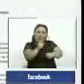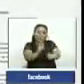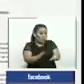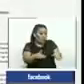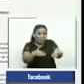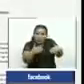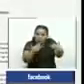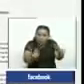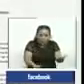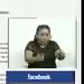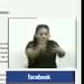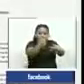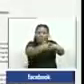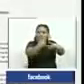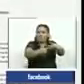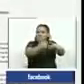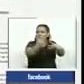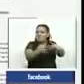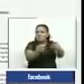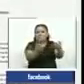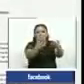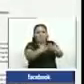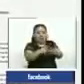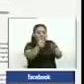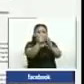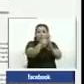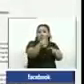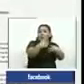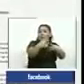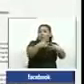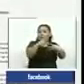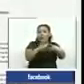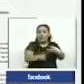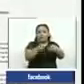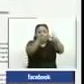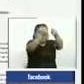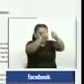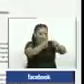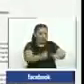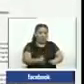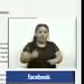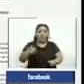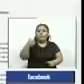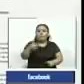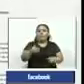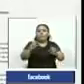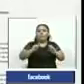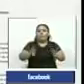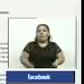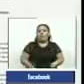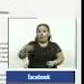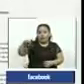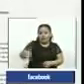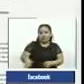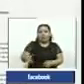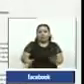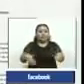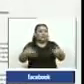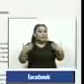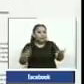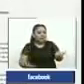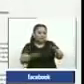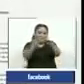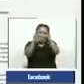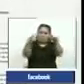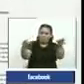existe la inconstitucionalidad alegada del decreto de financiamiento del Presupuesto General de la Nación 2019. En una sola